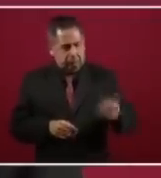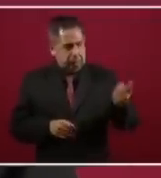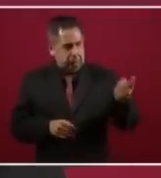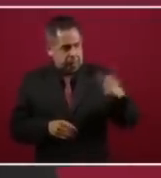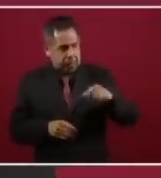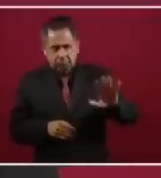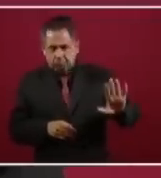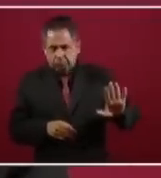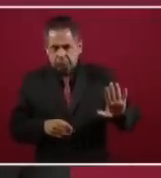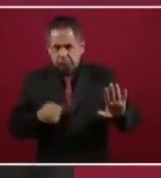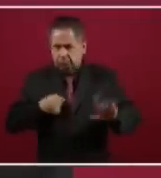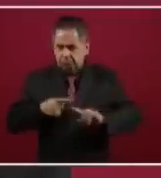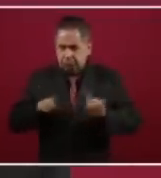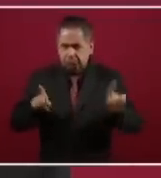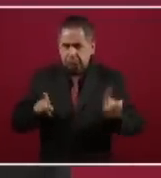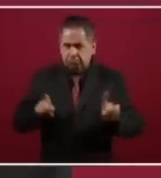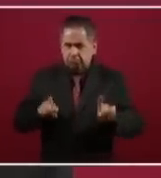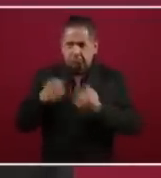ya no es así,